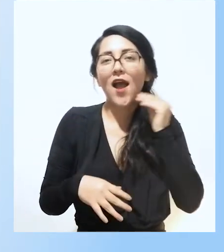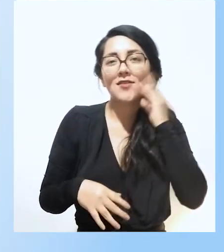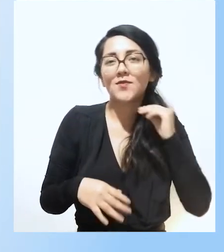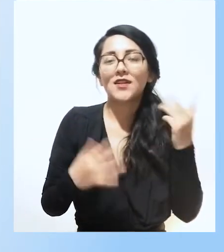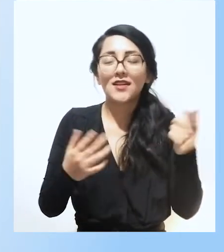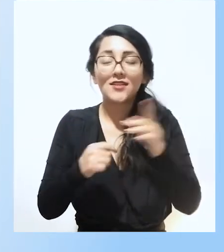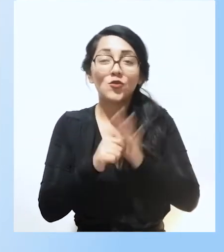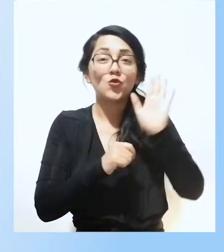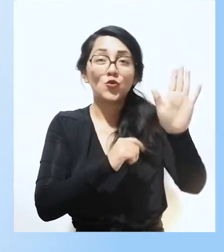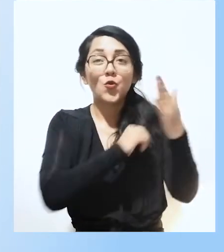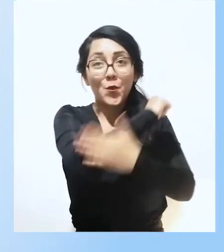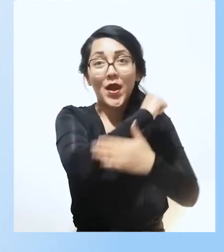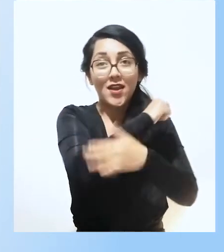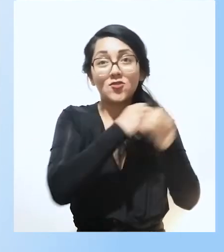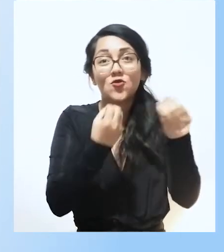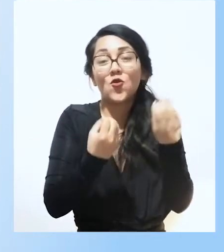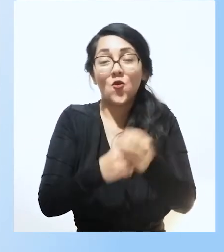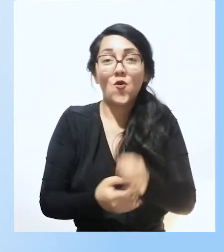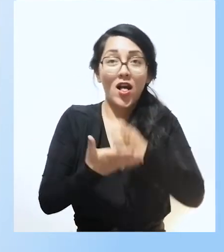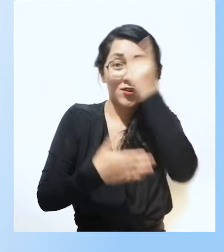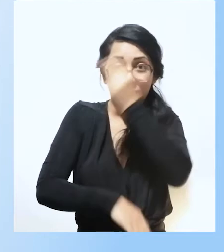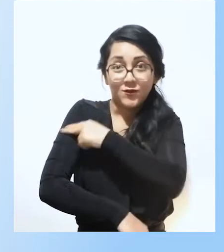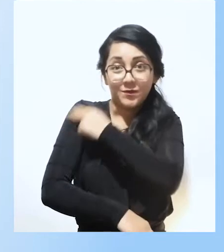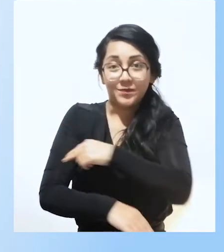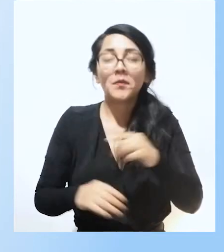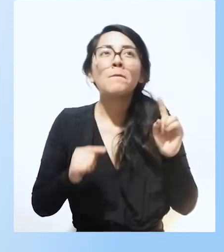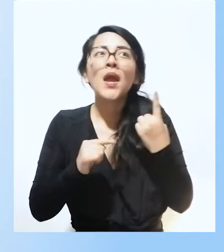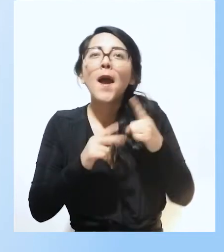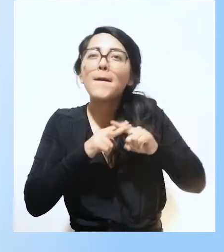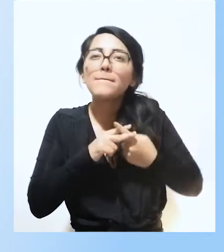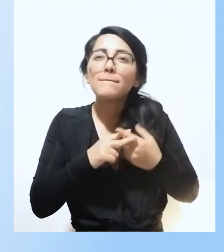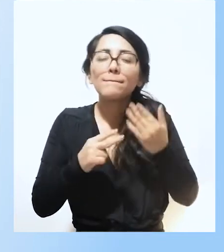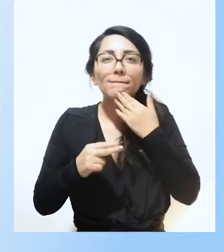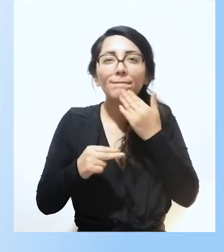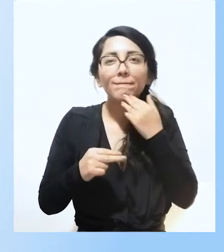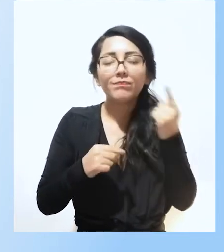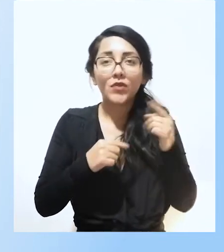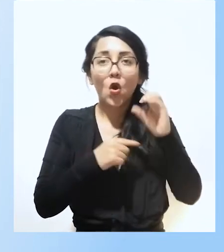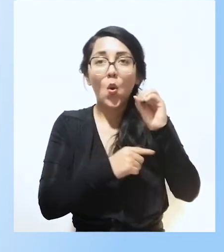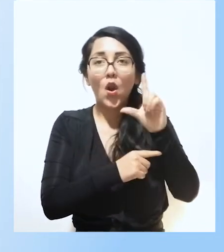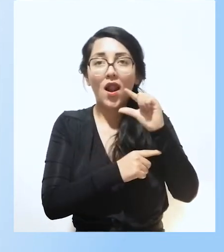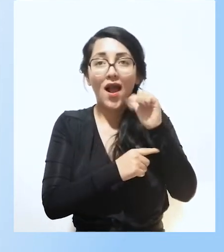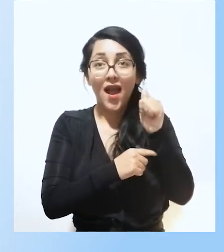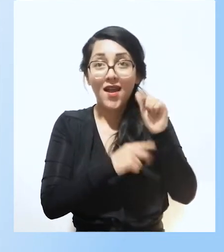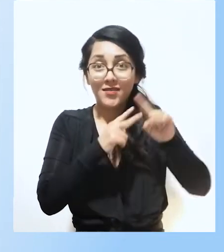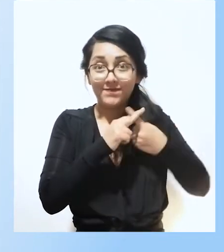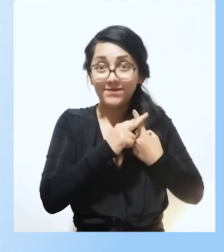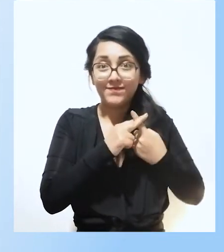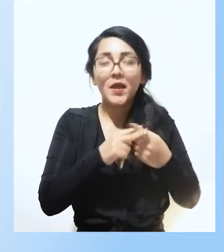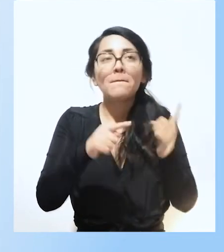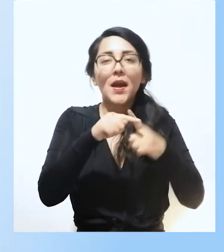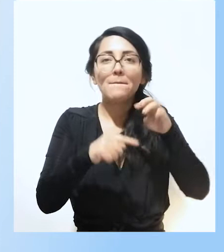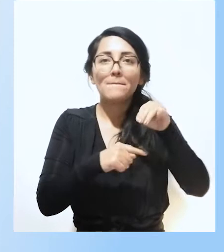sus países. Iniciamos el primer bloque con una ponencia a cargo de Olga Lizazuaín y de María